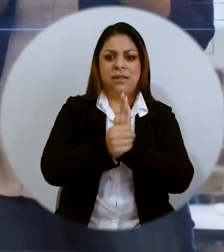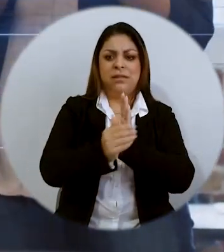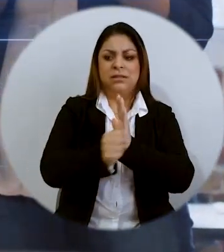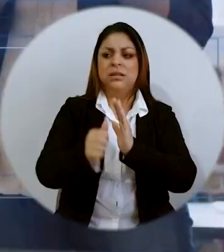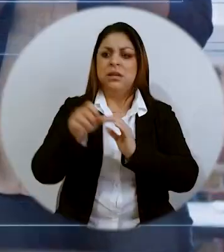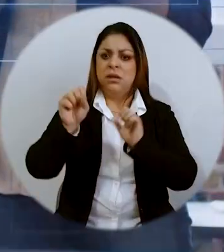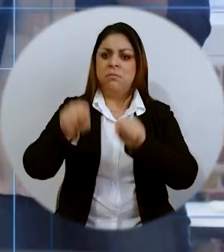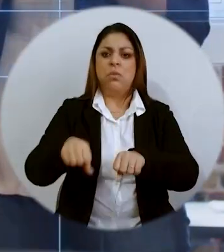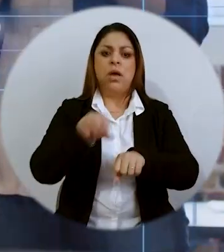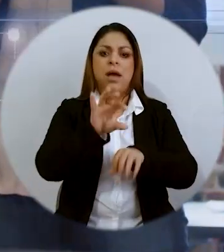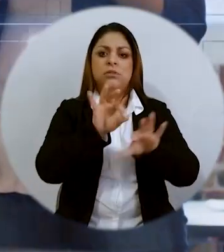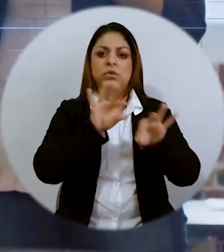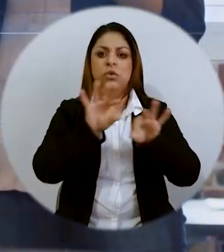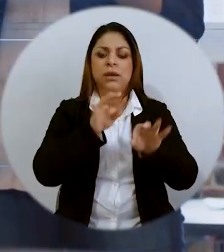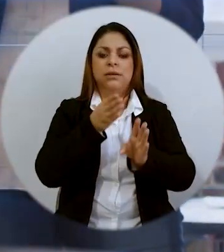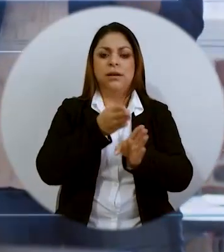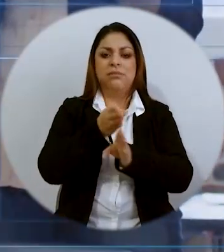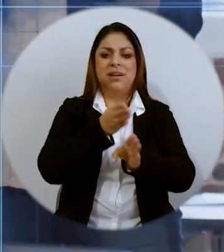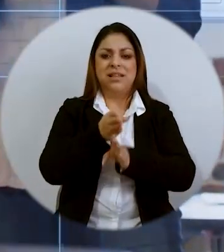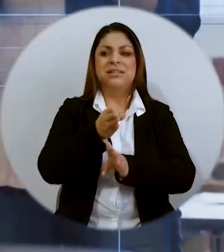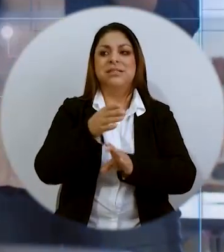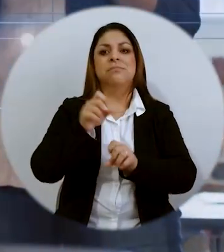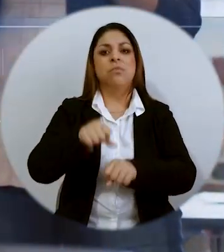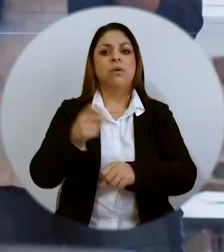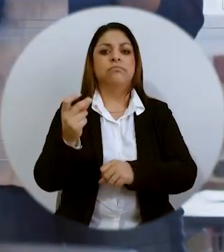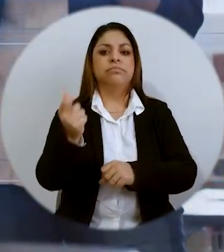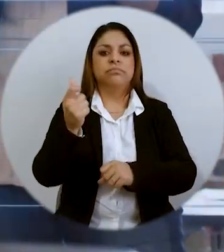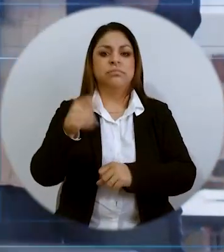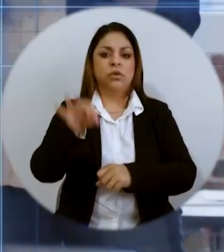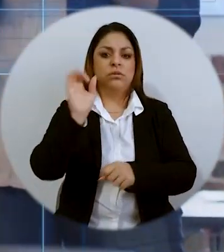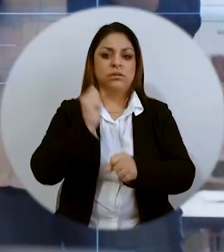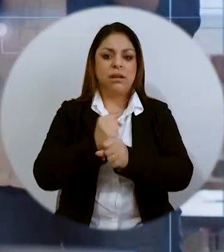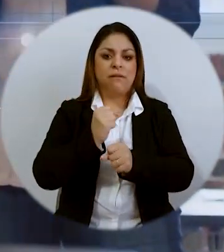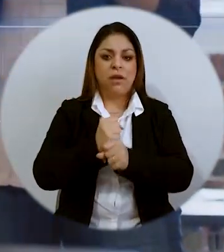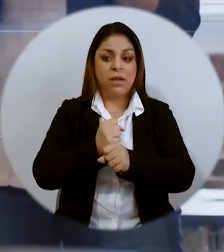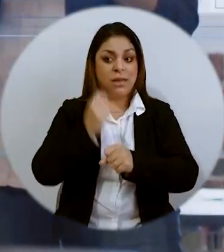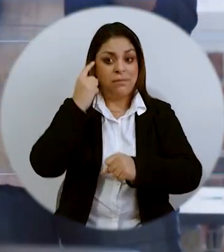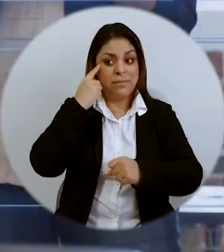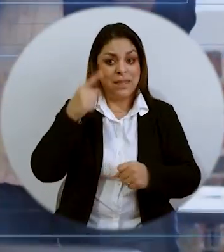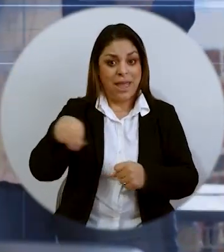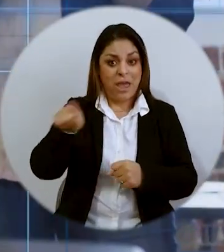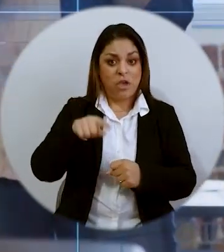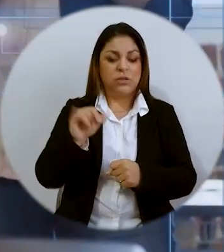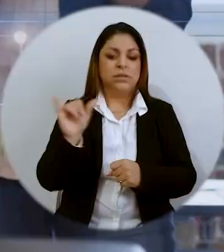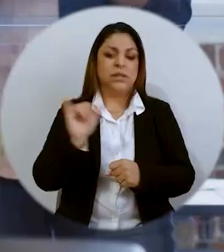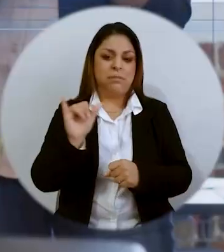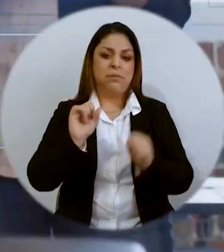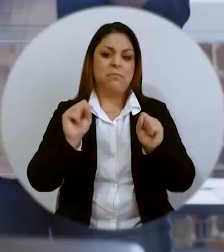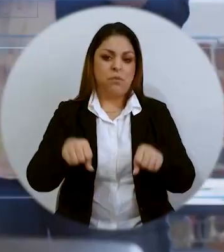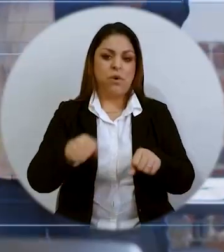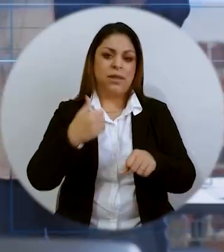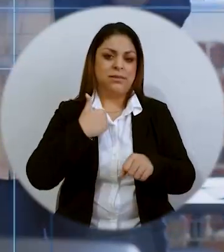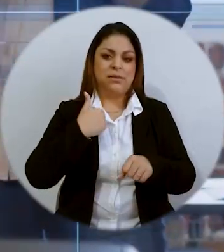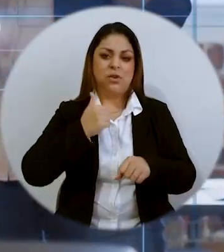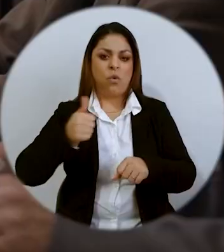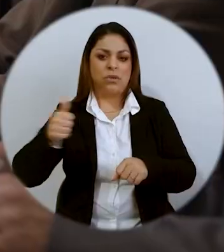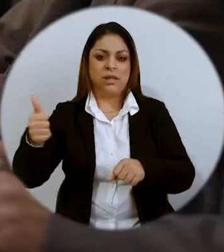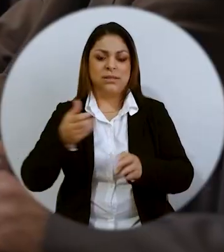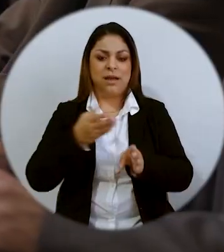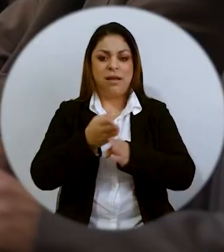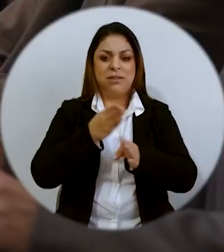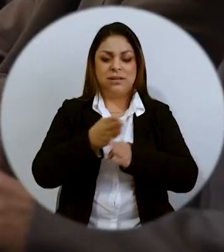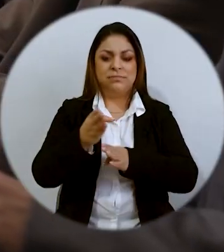a nivel de mercado, para que puedan escoger carreras que tienen una mayor colocación a nivel de empleabilidad y que sepan que ellos también pueden